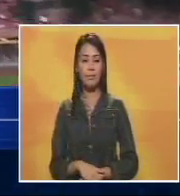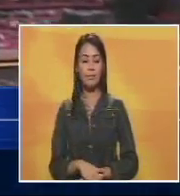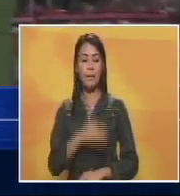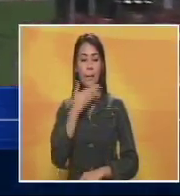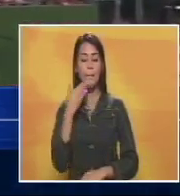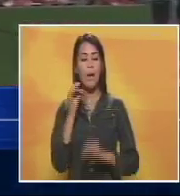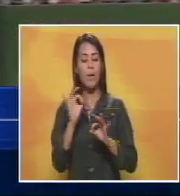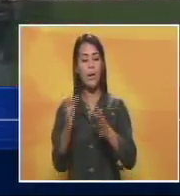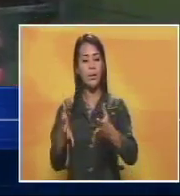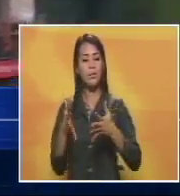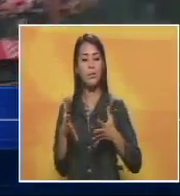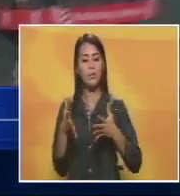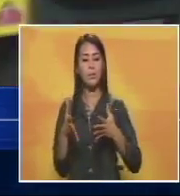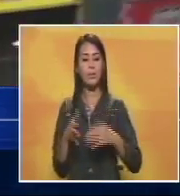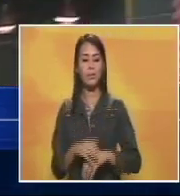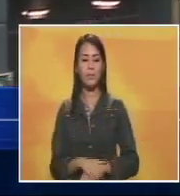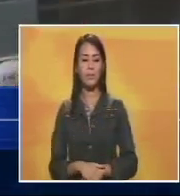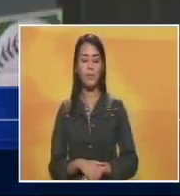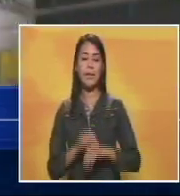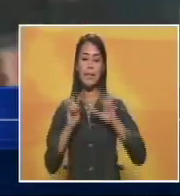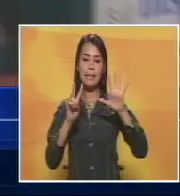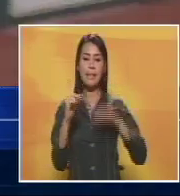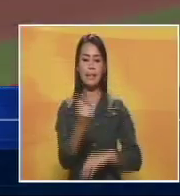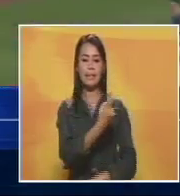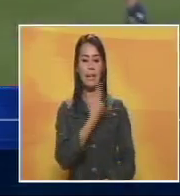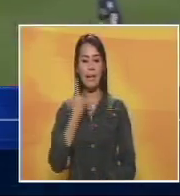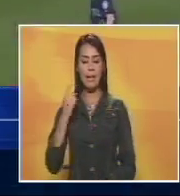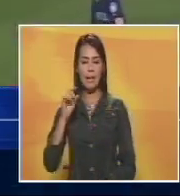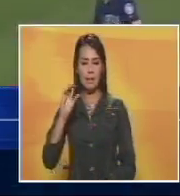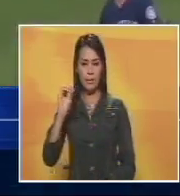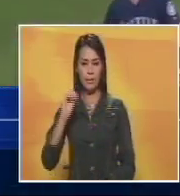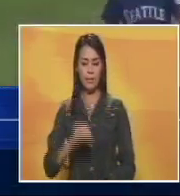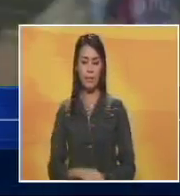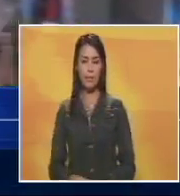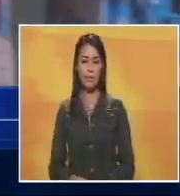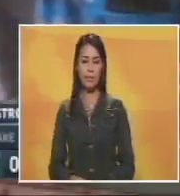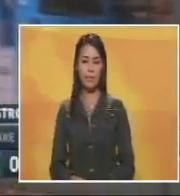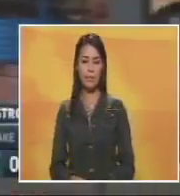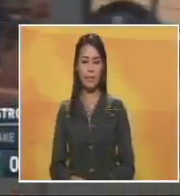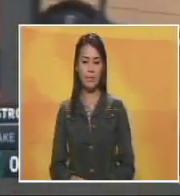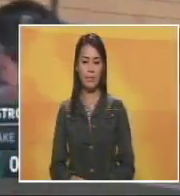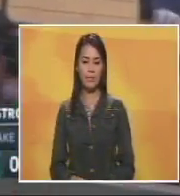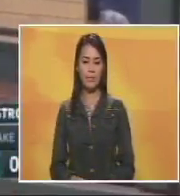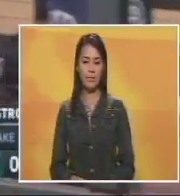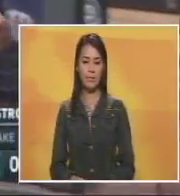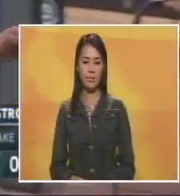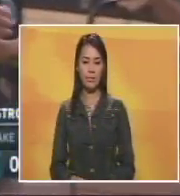al triunfo de Houston sobre Seattle 7-0.